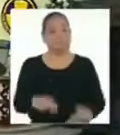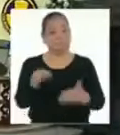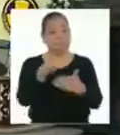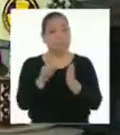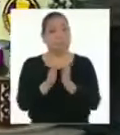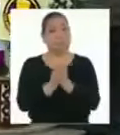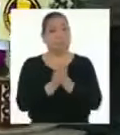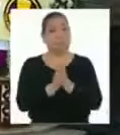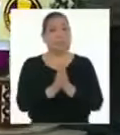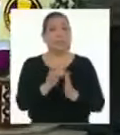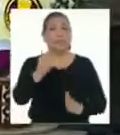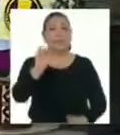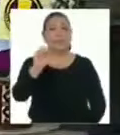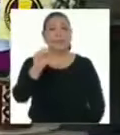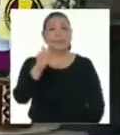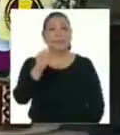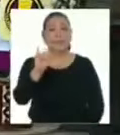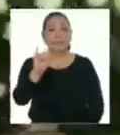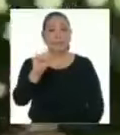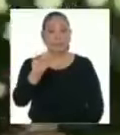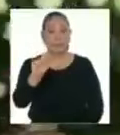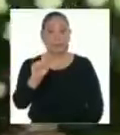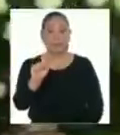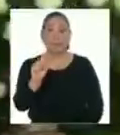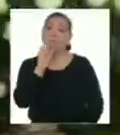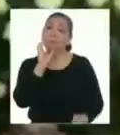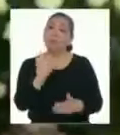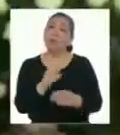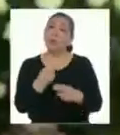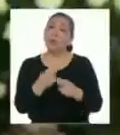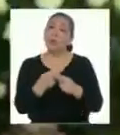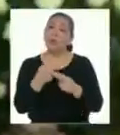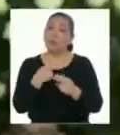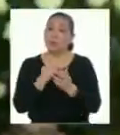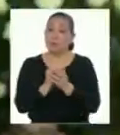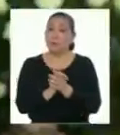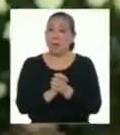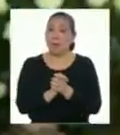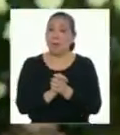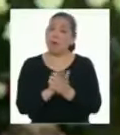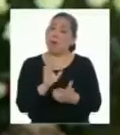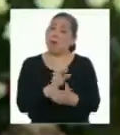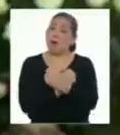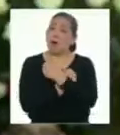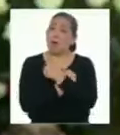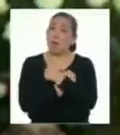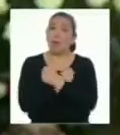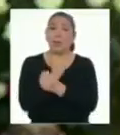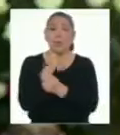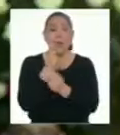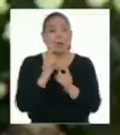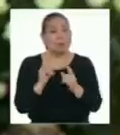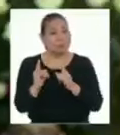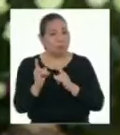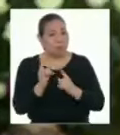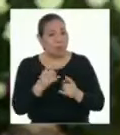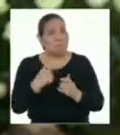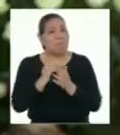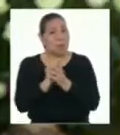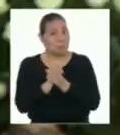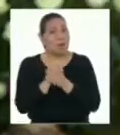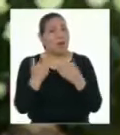Lectura del libro de Isaías. Voy a cantar en nombre de mi amigo, un canto de amor a su viña.